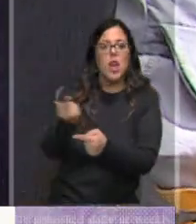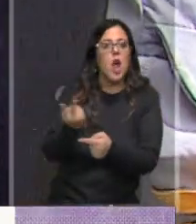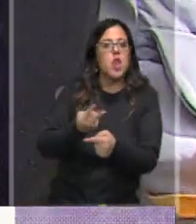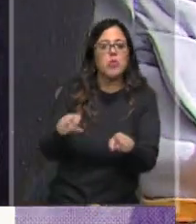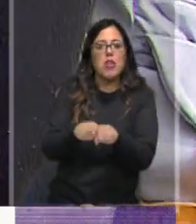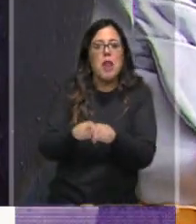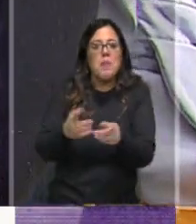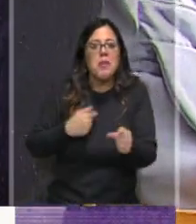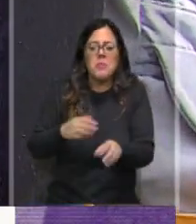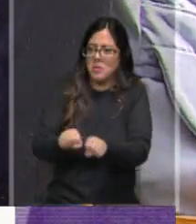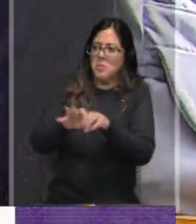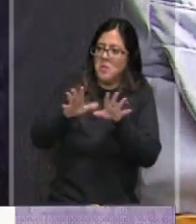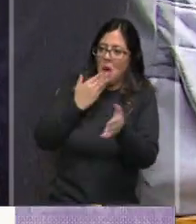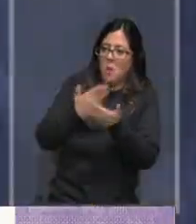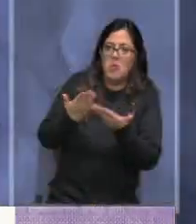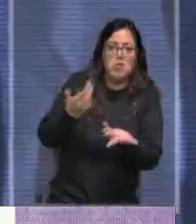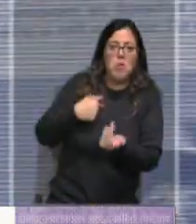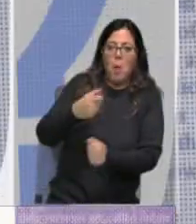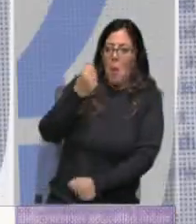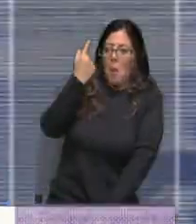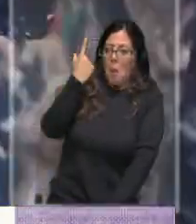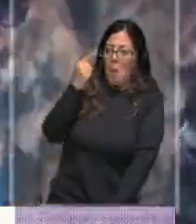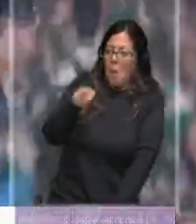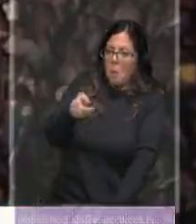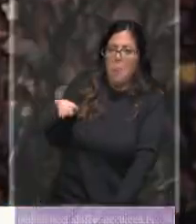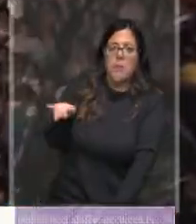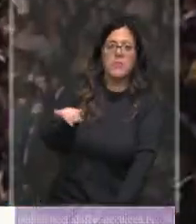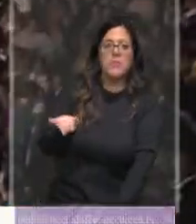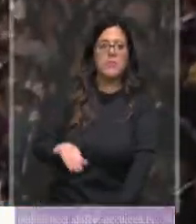A mí me sorprendió demasiado cuando yo lo descubrí.